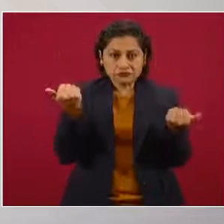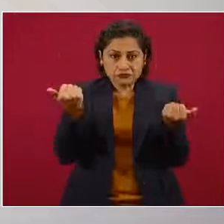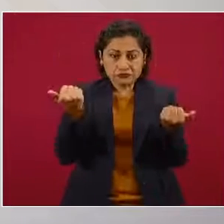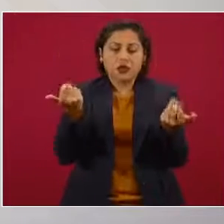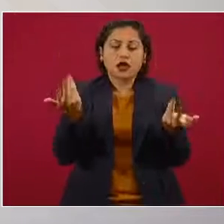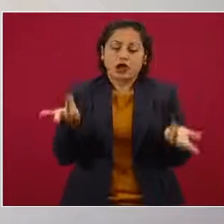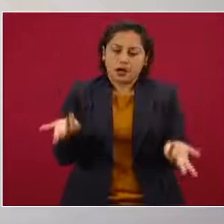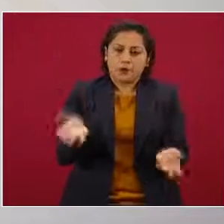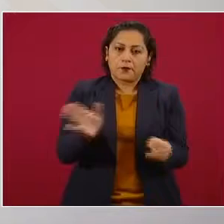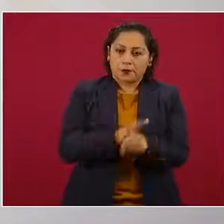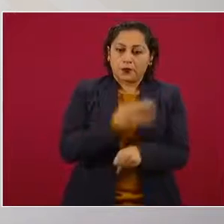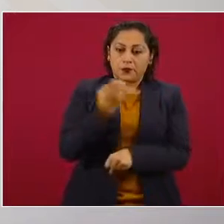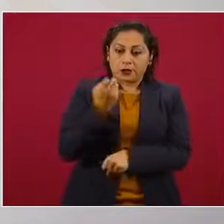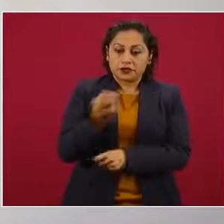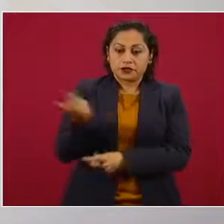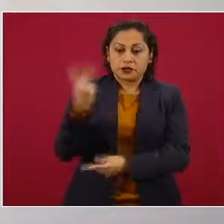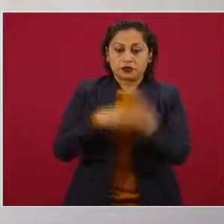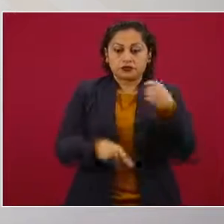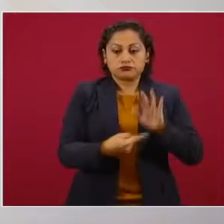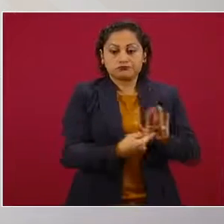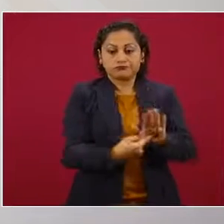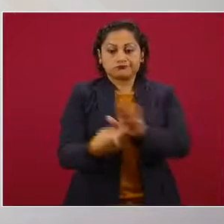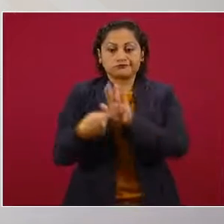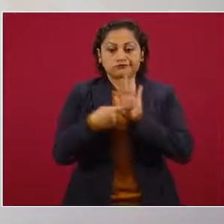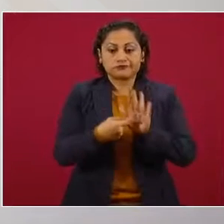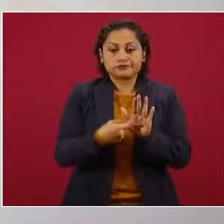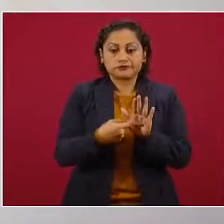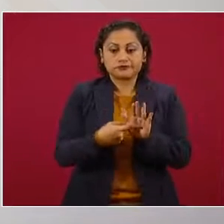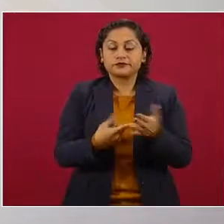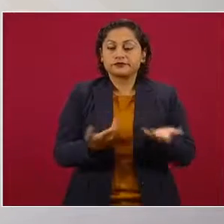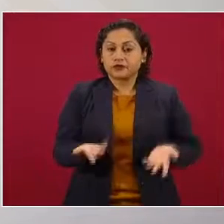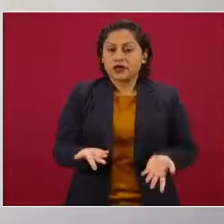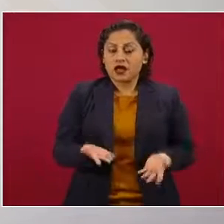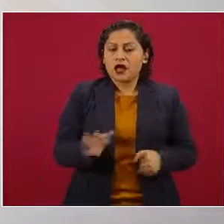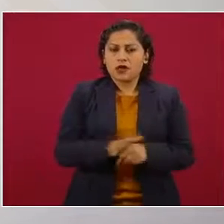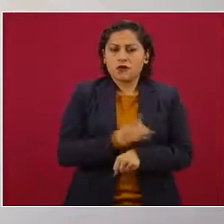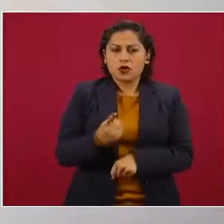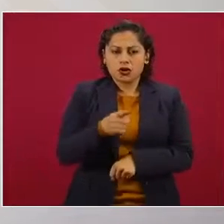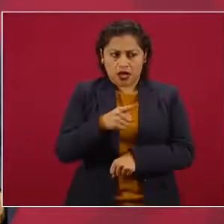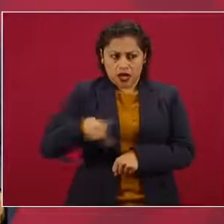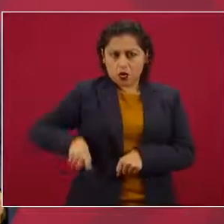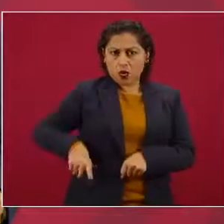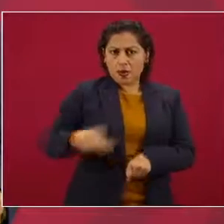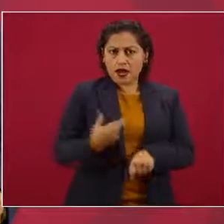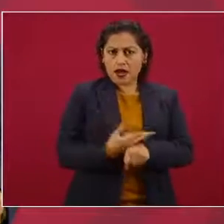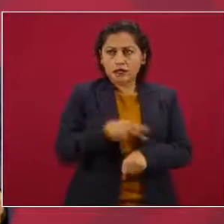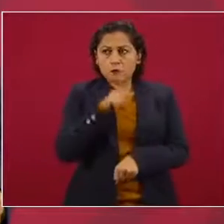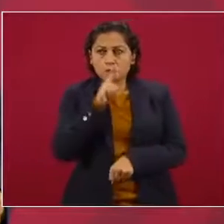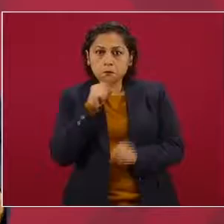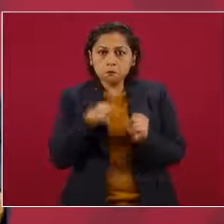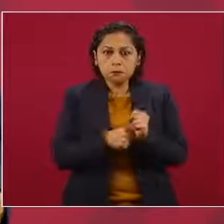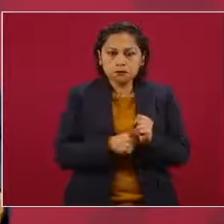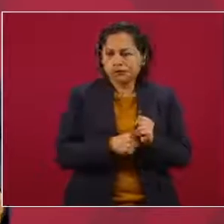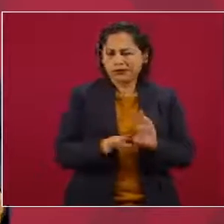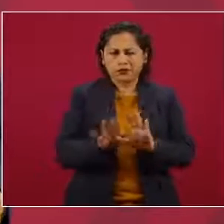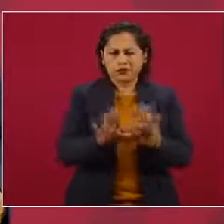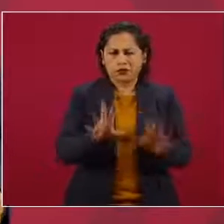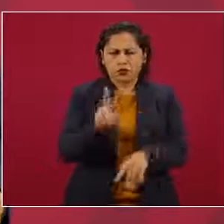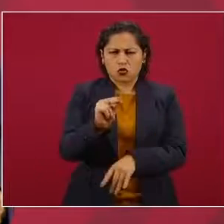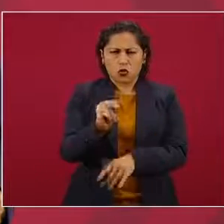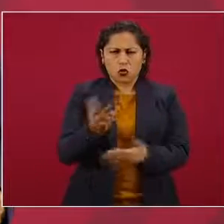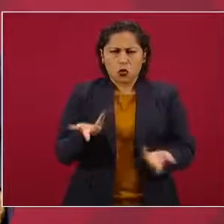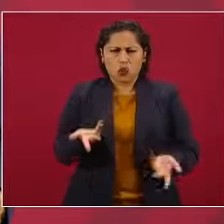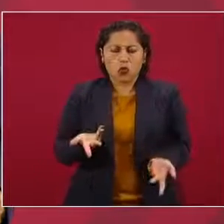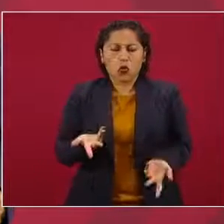Y no porque lo oculten los gobernadores, sino porque